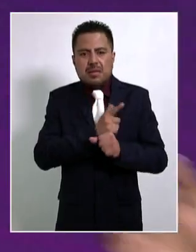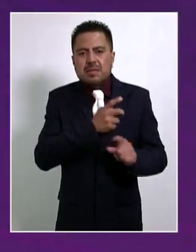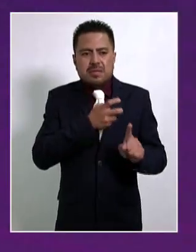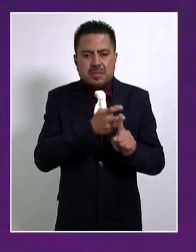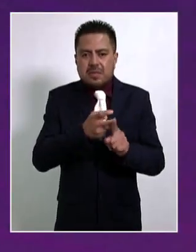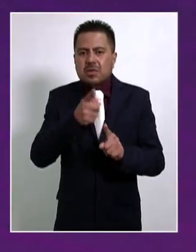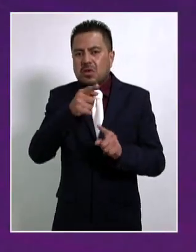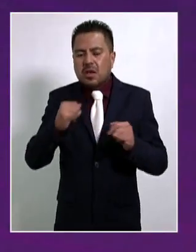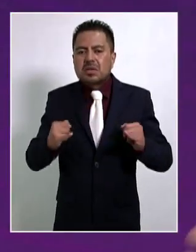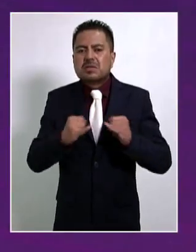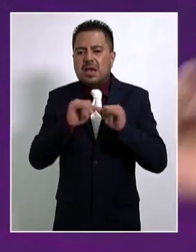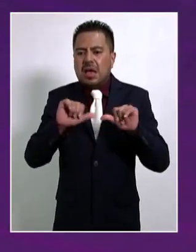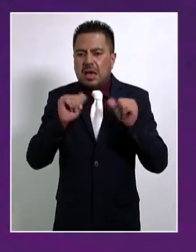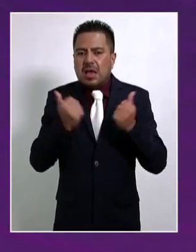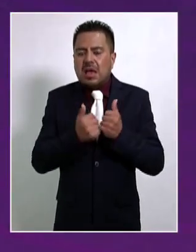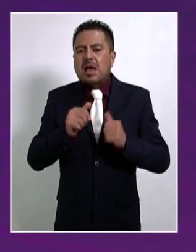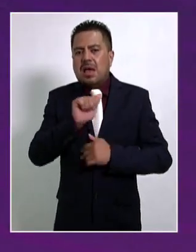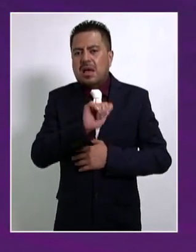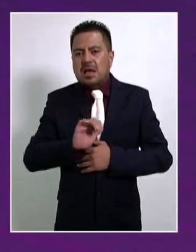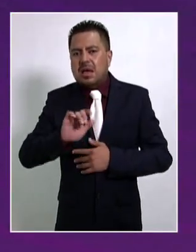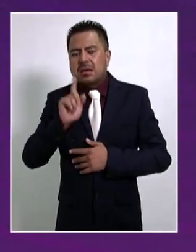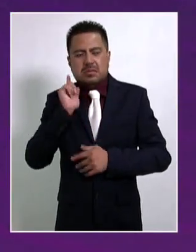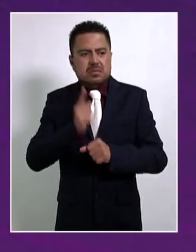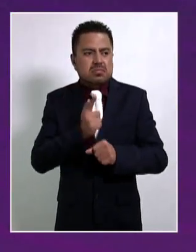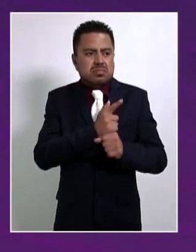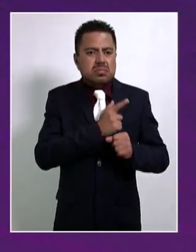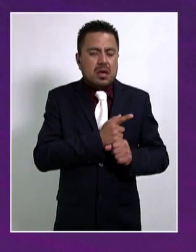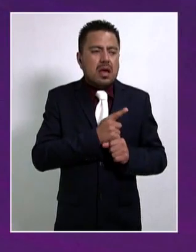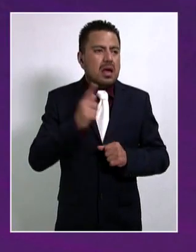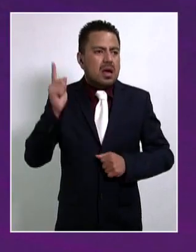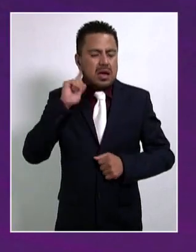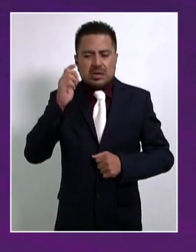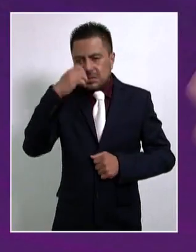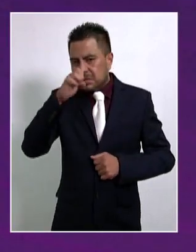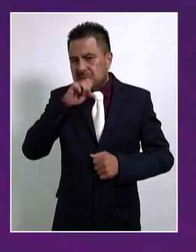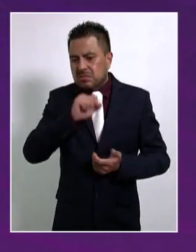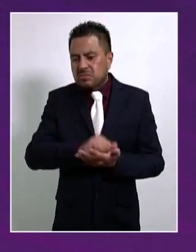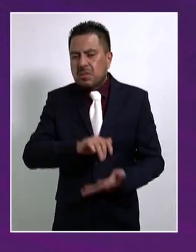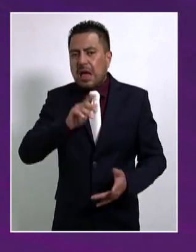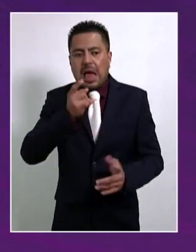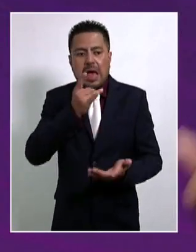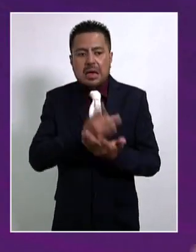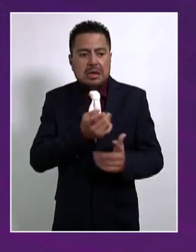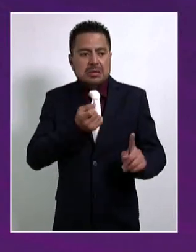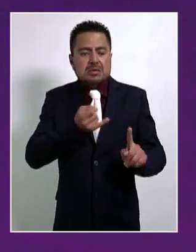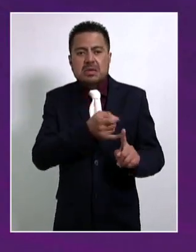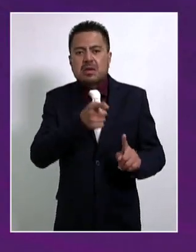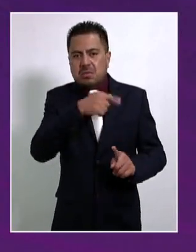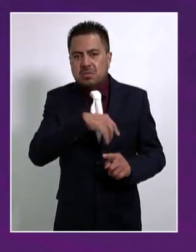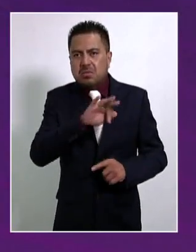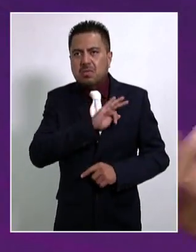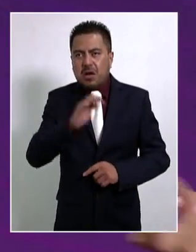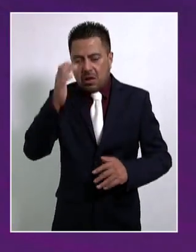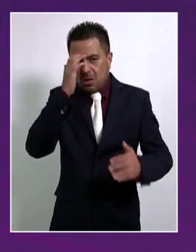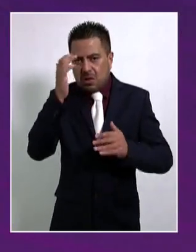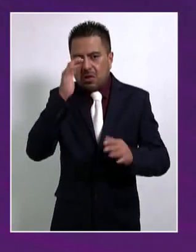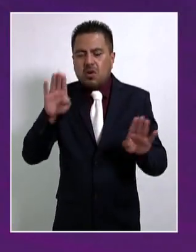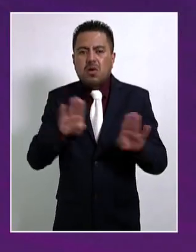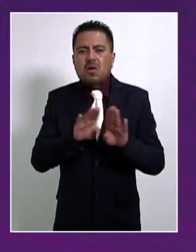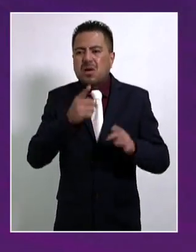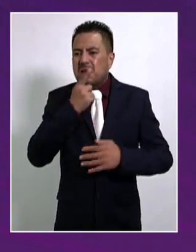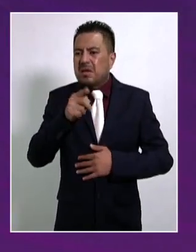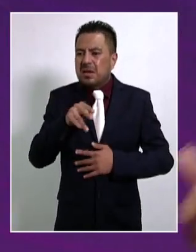a organizaciones civiles, escucha a otras personas de sus experiencias. Solo así podrás conocer que realmente, como